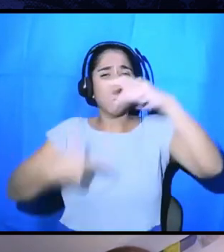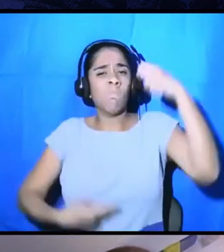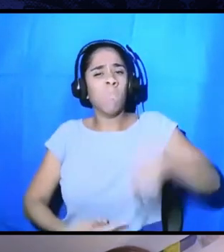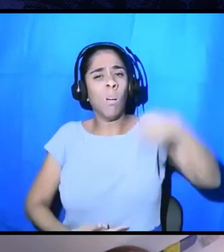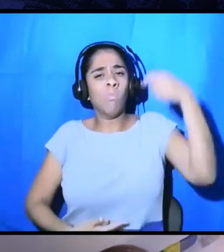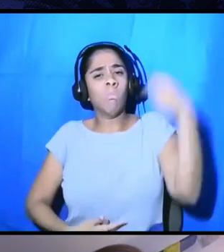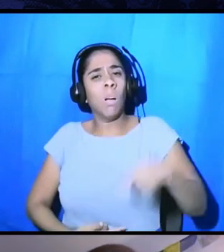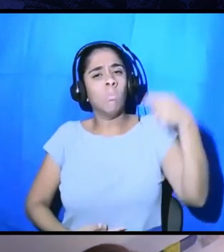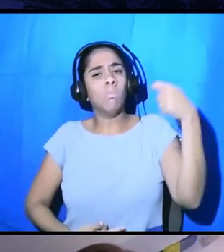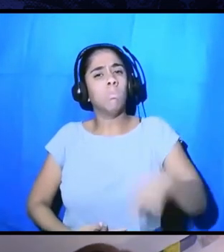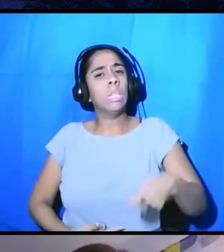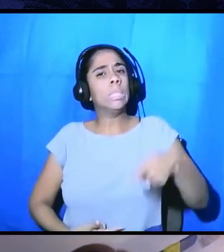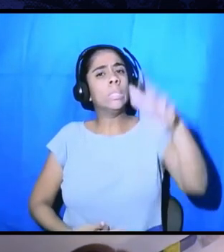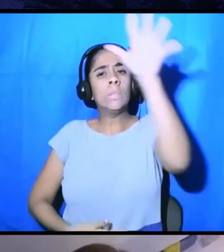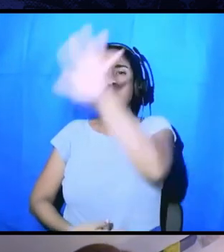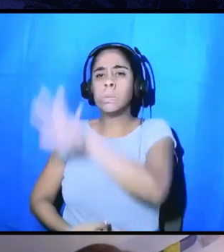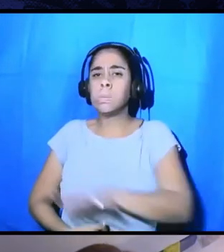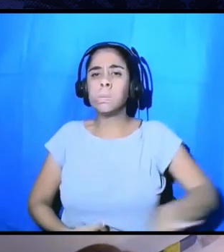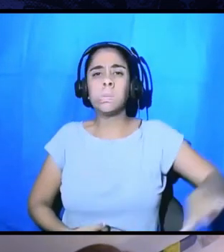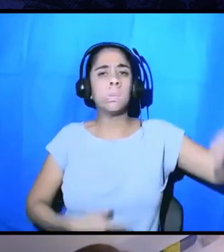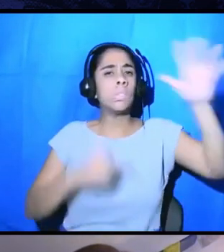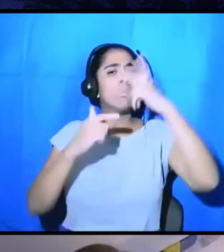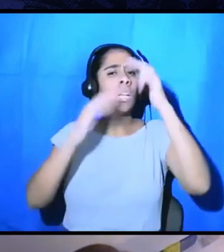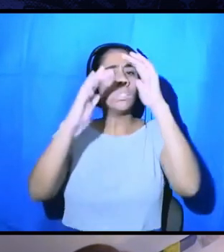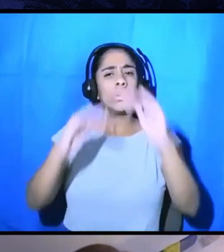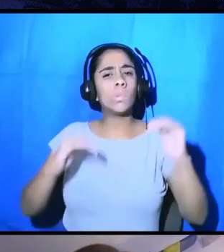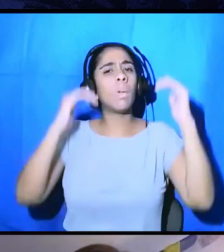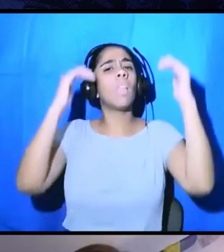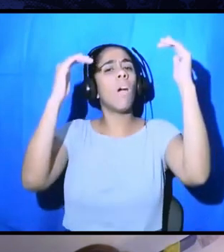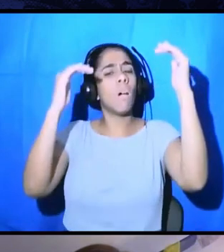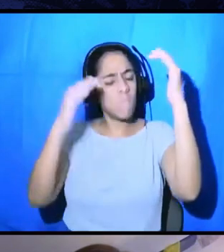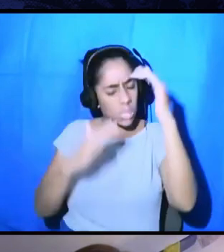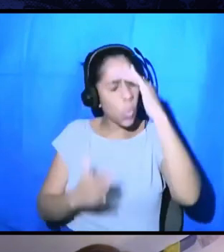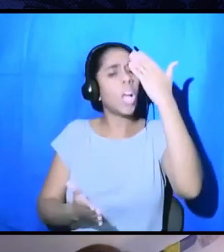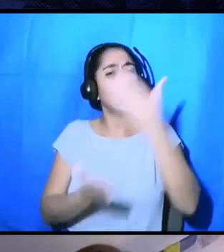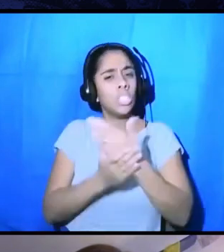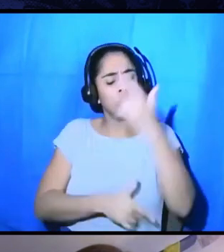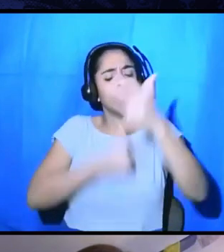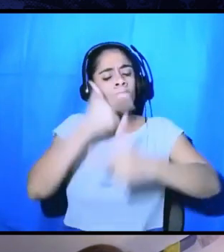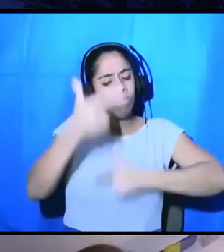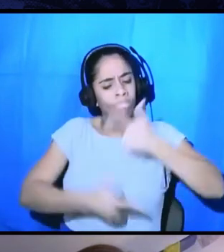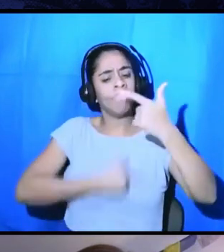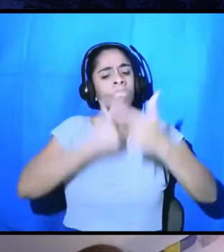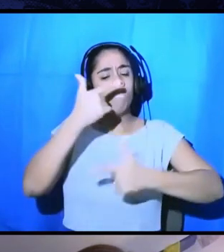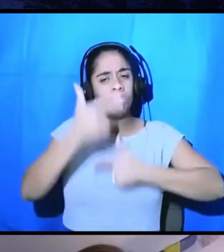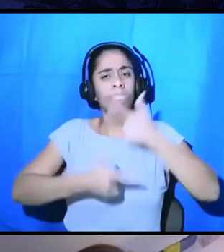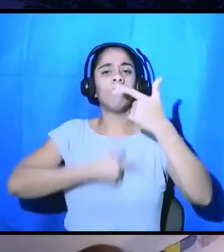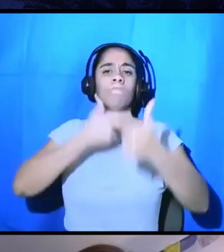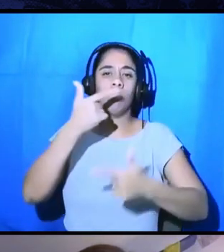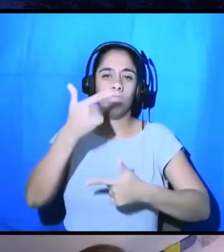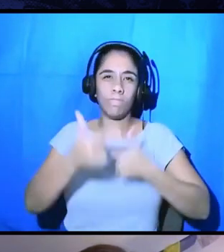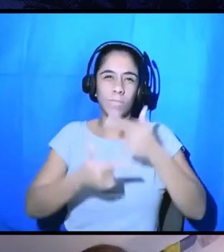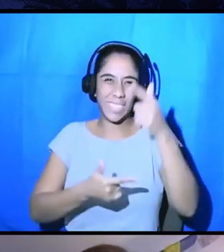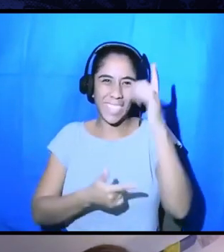pero me pareció al final que lo que estabas diciendo era quizás otra cosa otra preocupación más bien